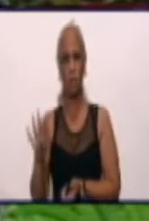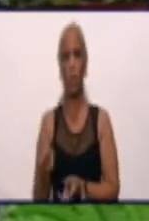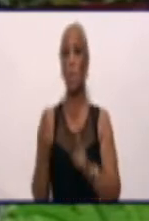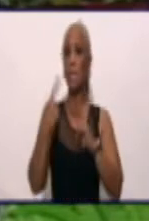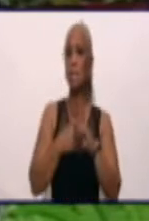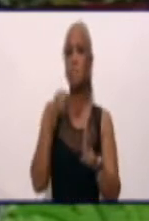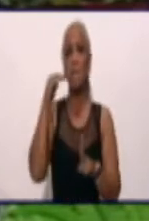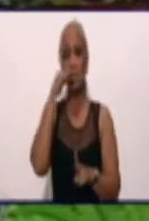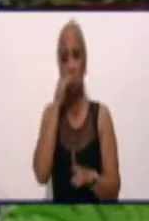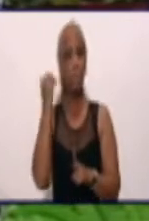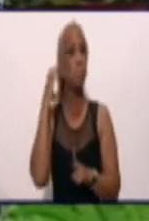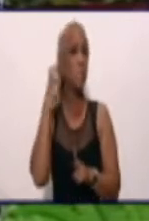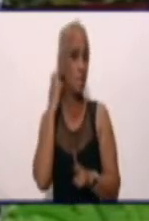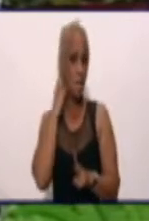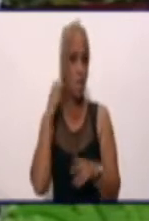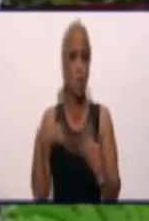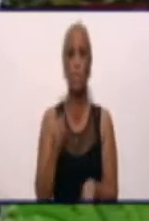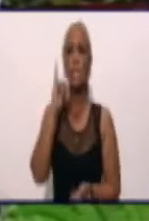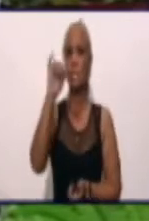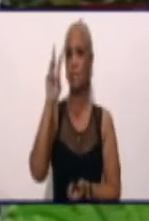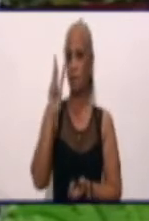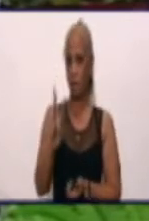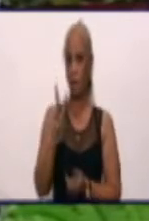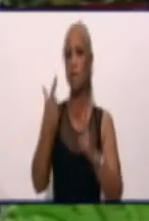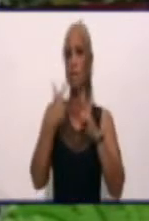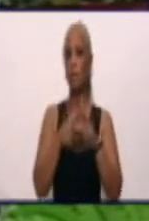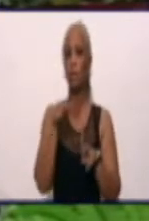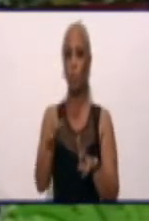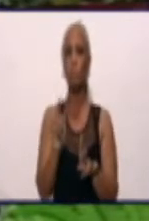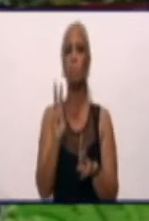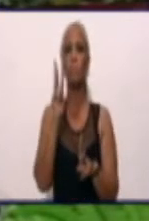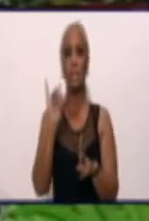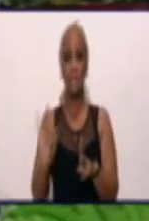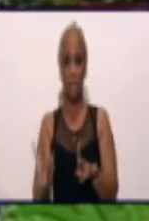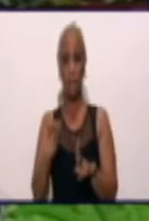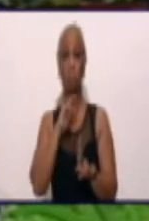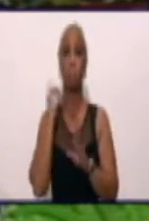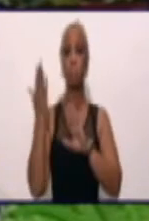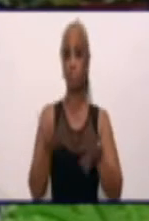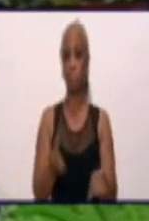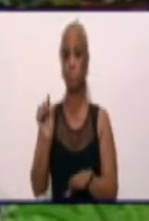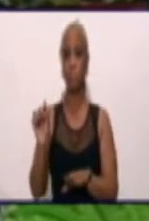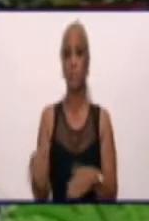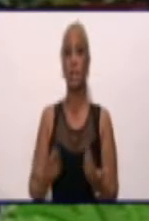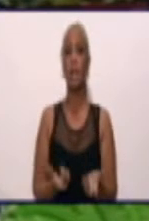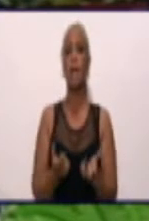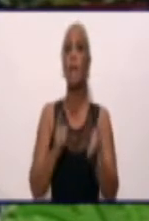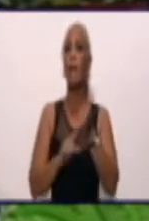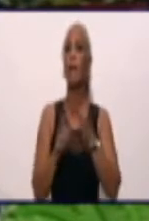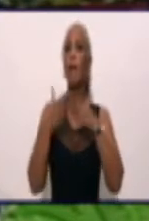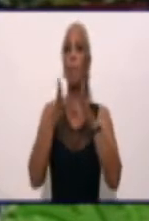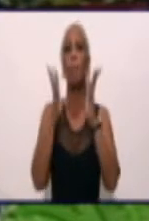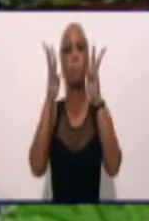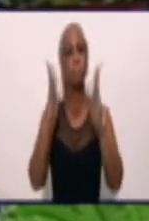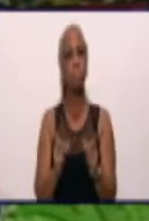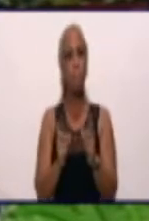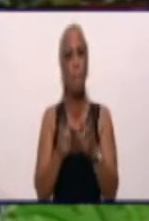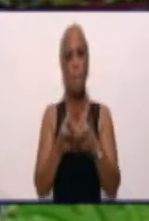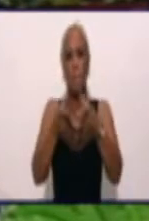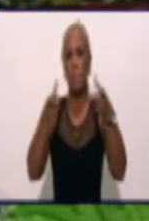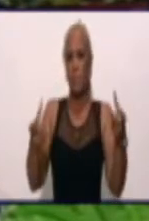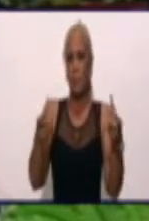63. Y estos 7 fallecidos, la fecha en la que Granma registra la mayor cantidad